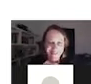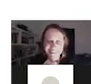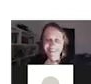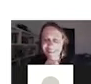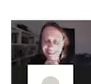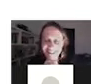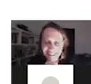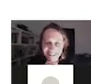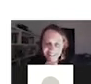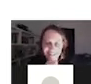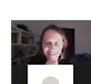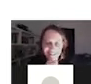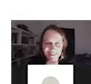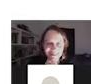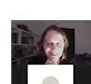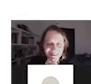De la compañera